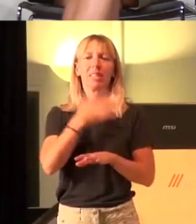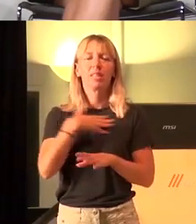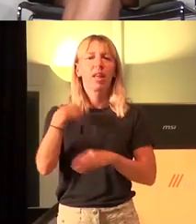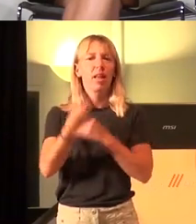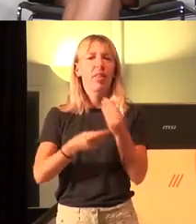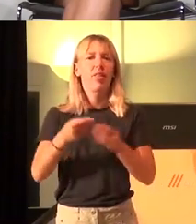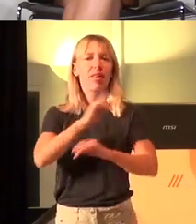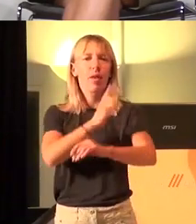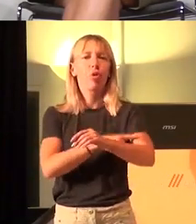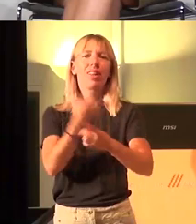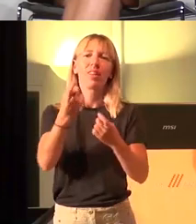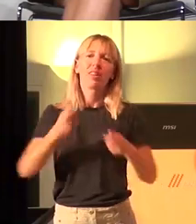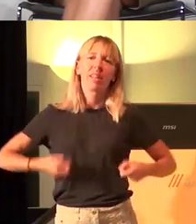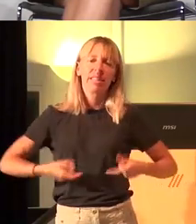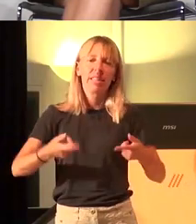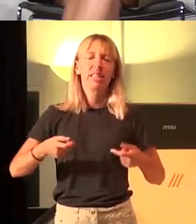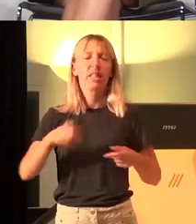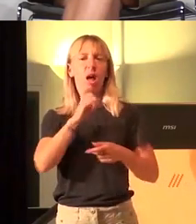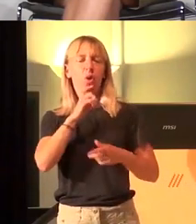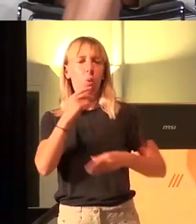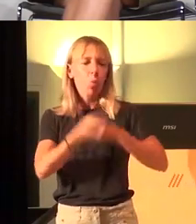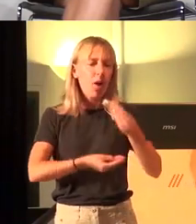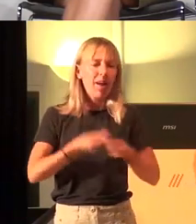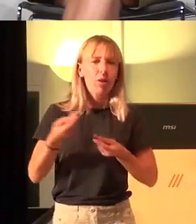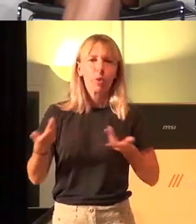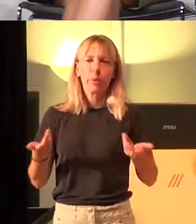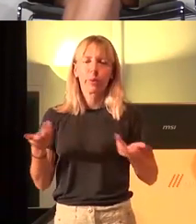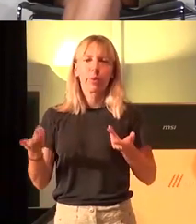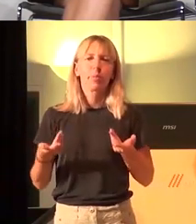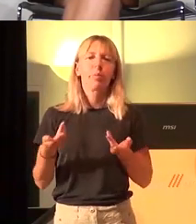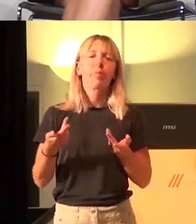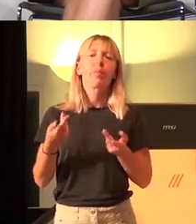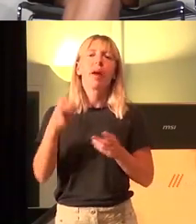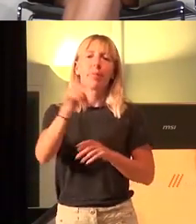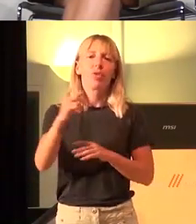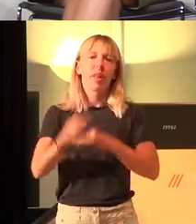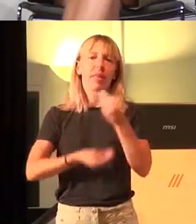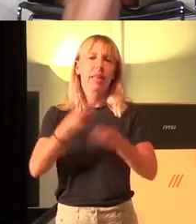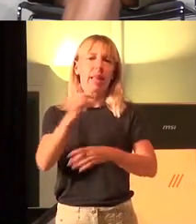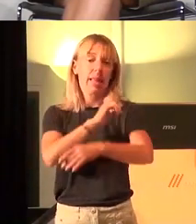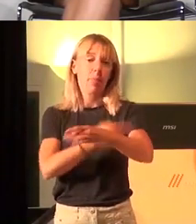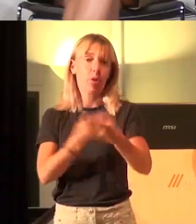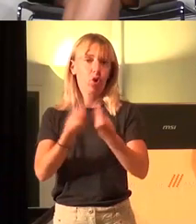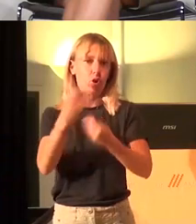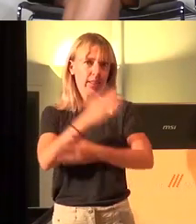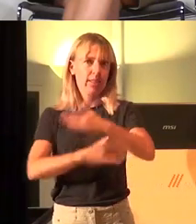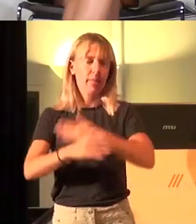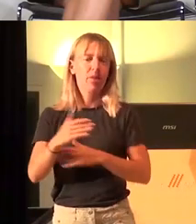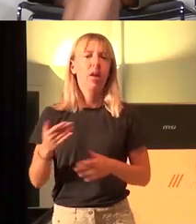hacer un deporte, necesita una silla, no sé qué, cómo la llevo, cómo hago. O sea, tiene la gente que hace un deporte, que tiene con discapacidad y hace un